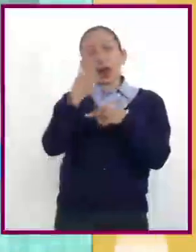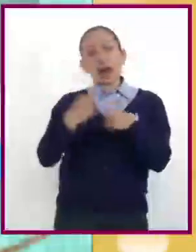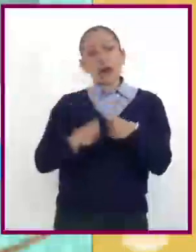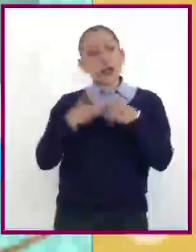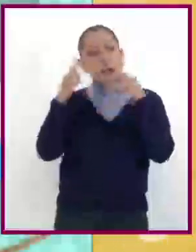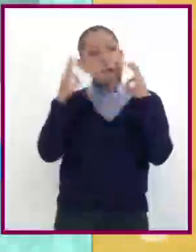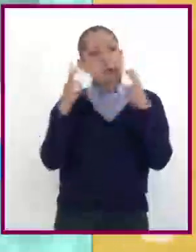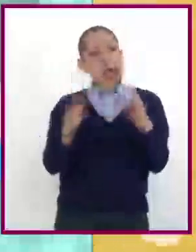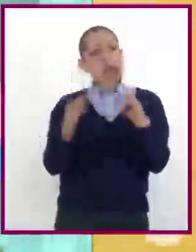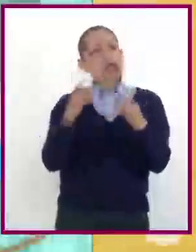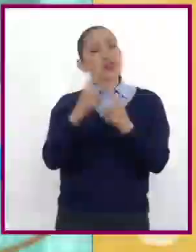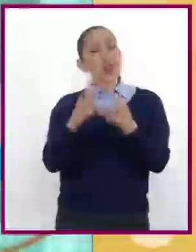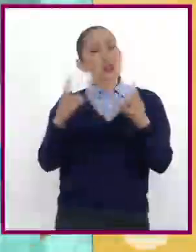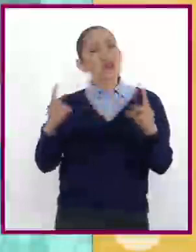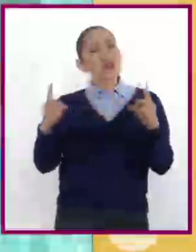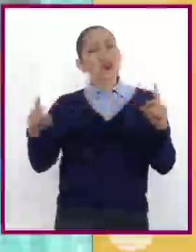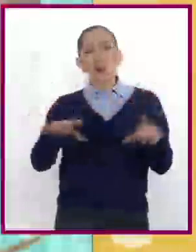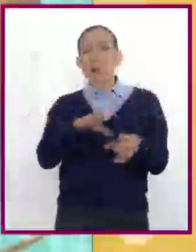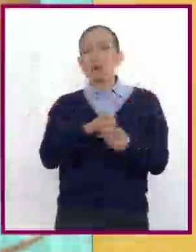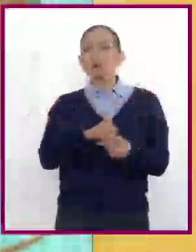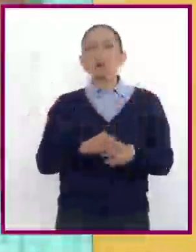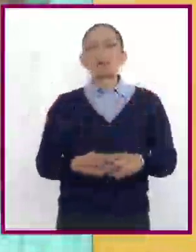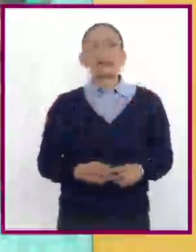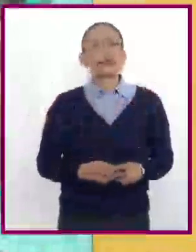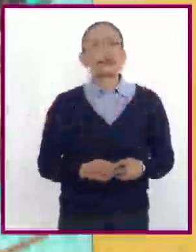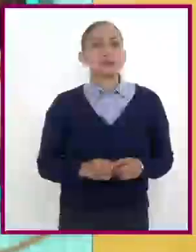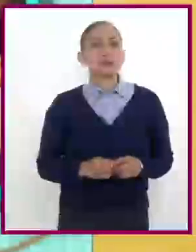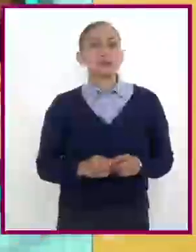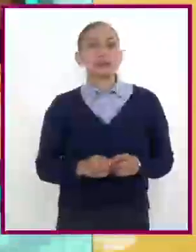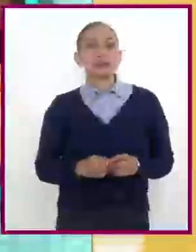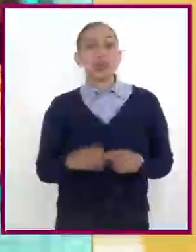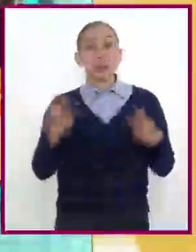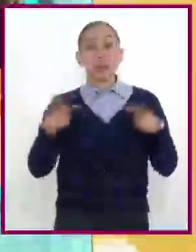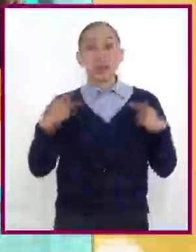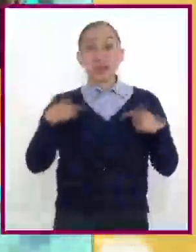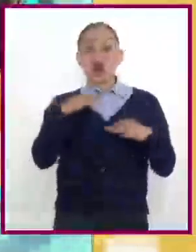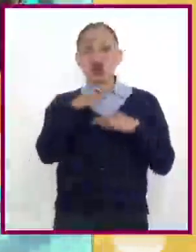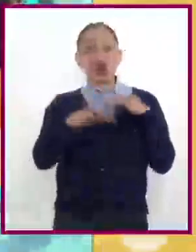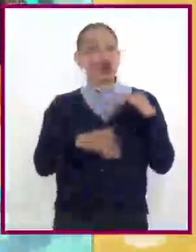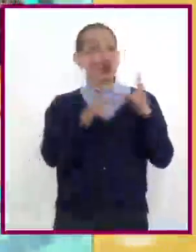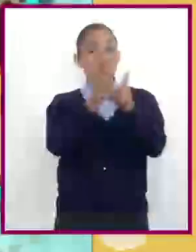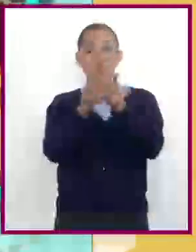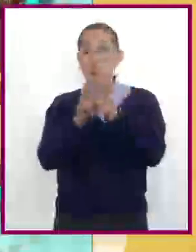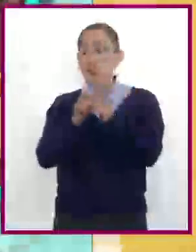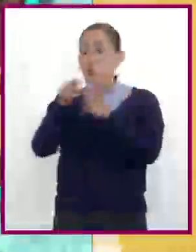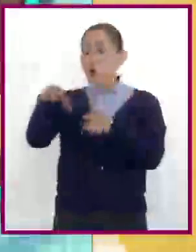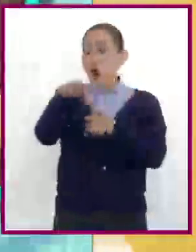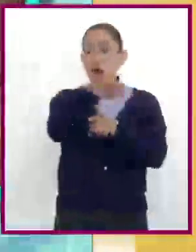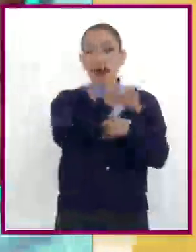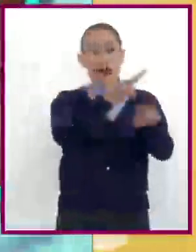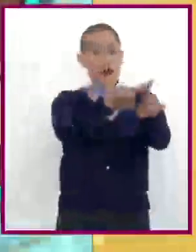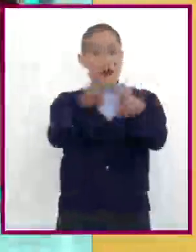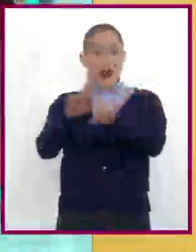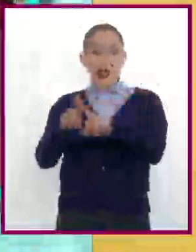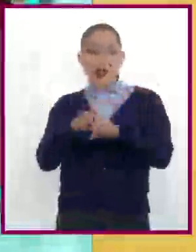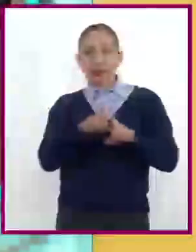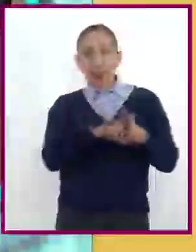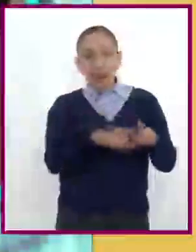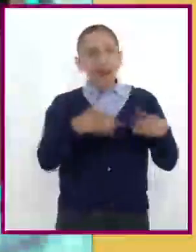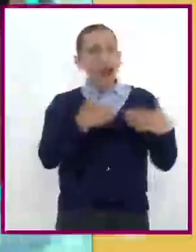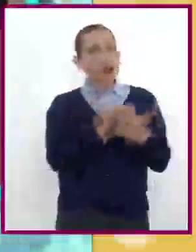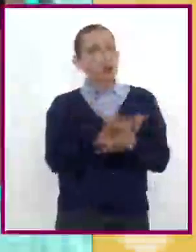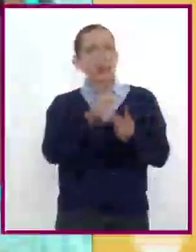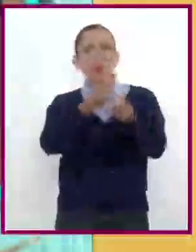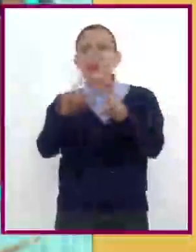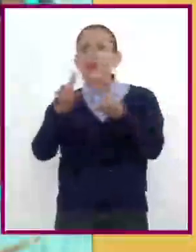vivir y desarrollarnos plenamente. Las personas y grupos humanos somos diferentes, nacemos